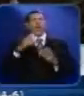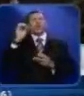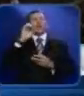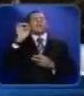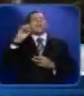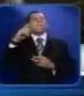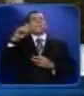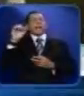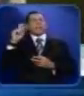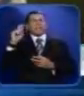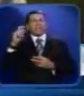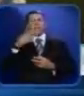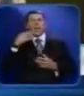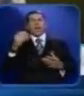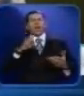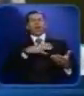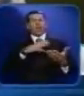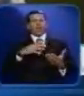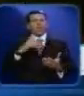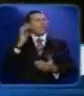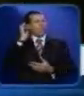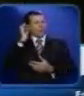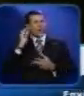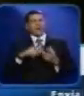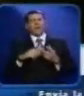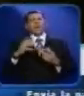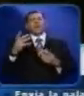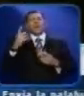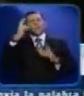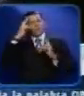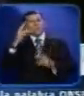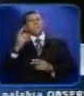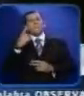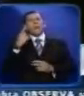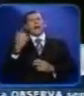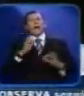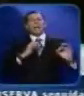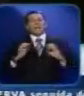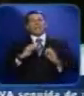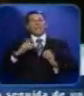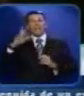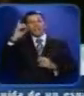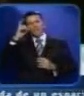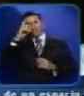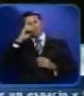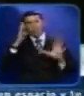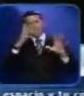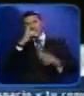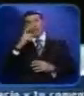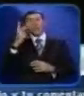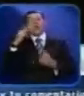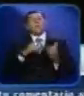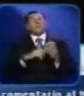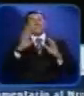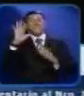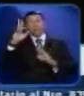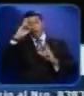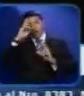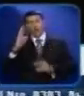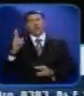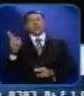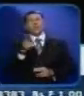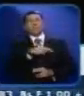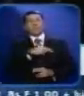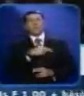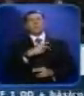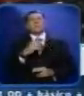femenina de folclore y Conex de Brillante a la mejor artista popular de la década. En el año 2005 fue condecorada con honores por el Senado Gaucho con